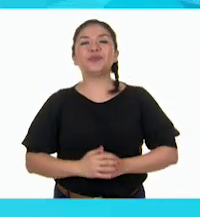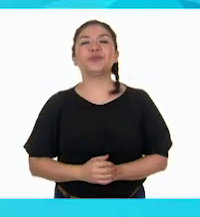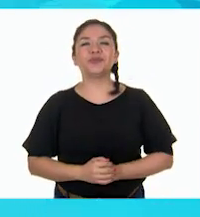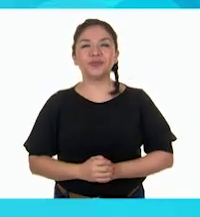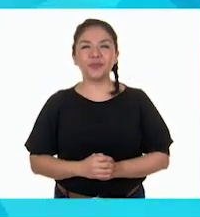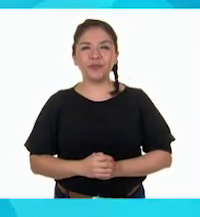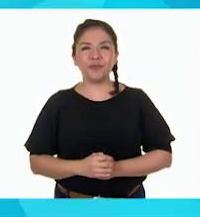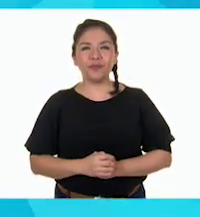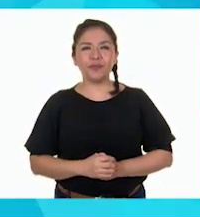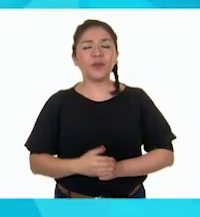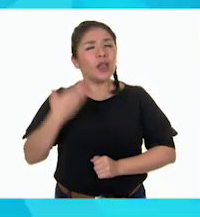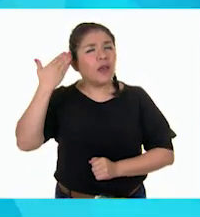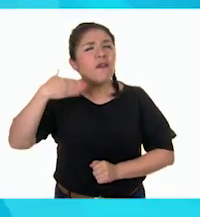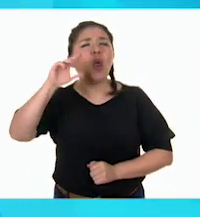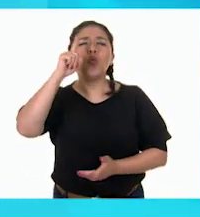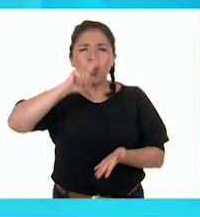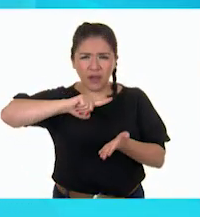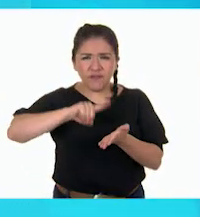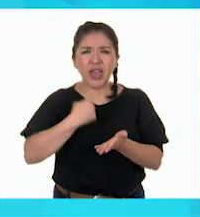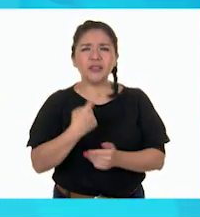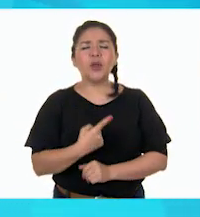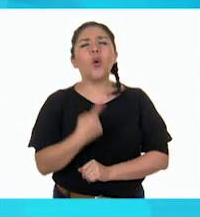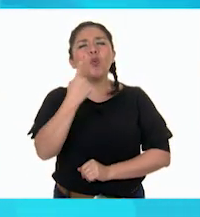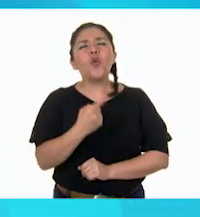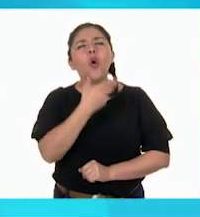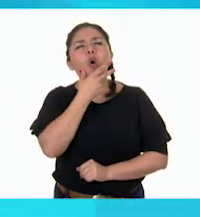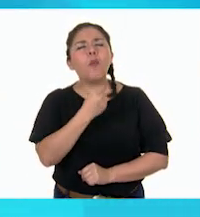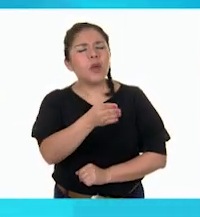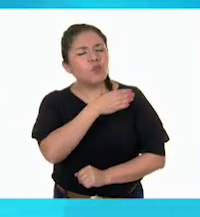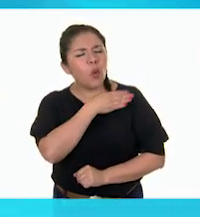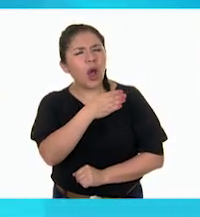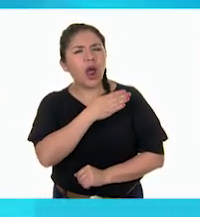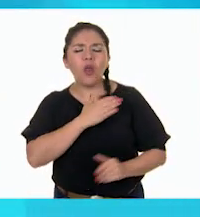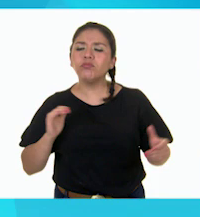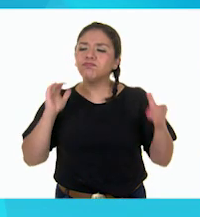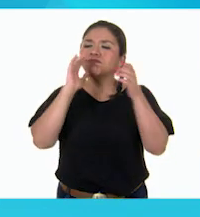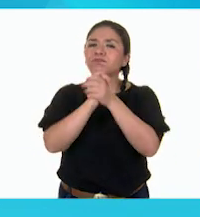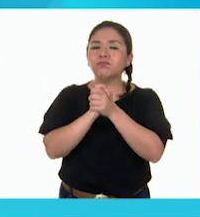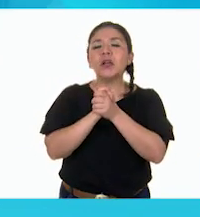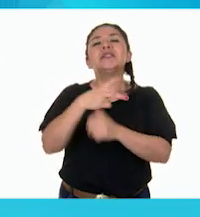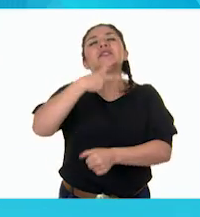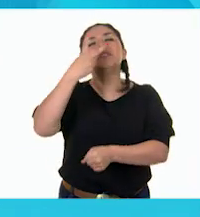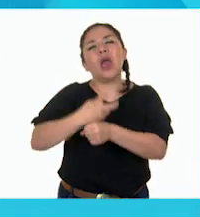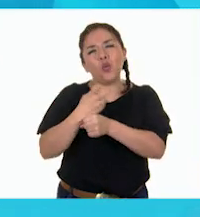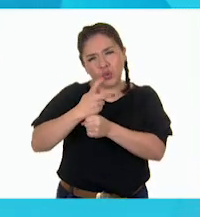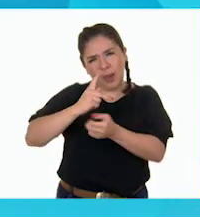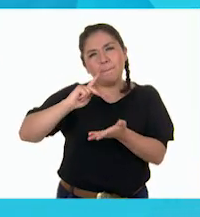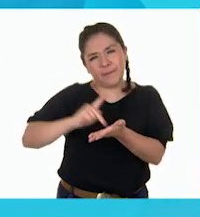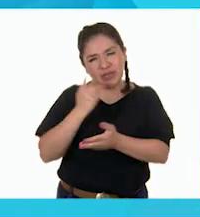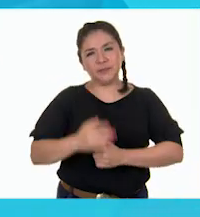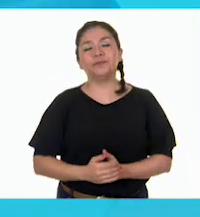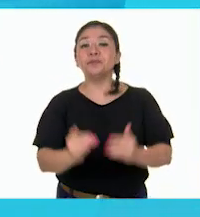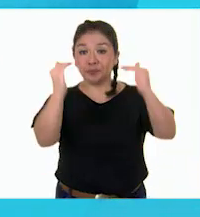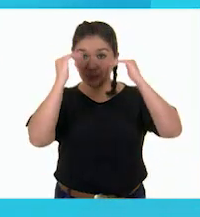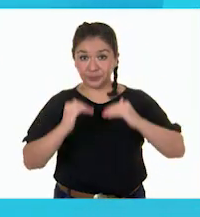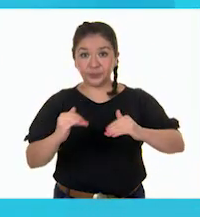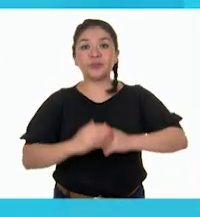Cenicienta. Había una vez un gentil hombre que se casó en segundas nupcias.